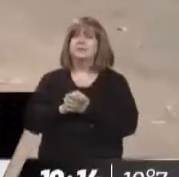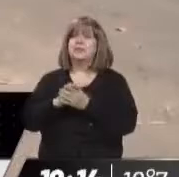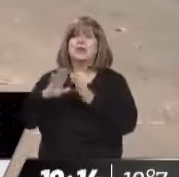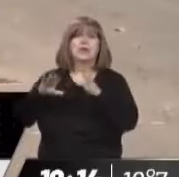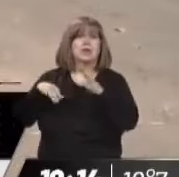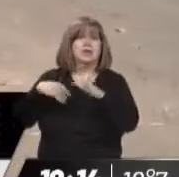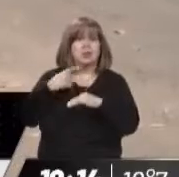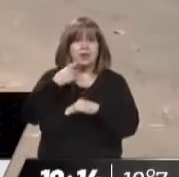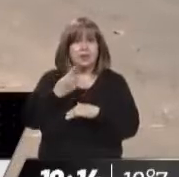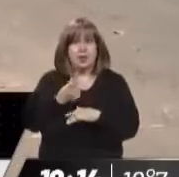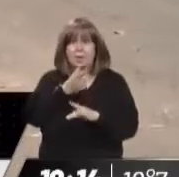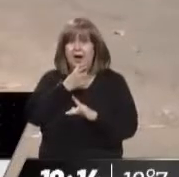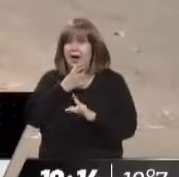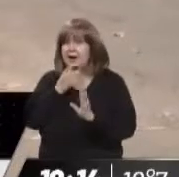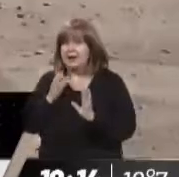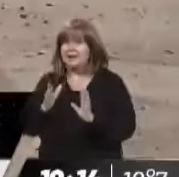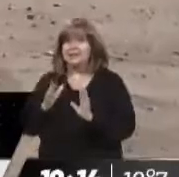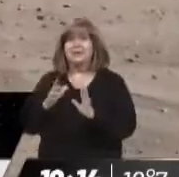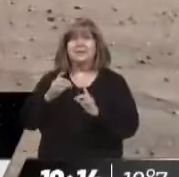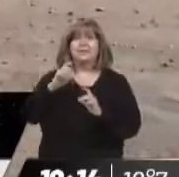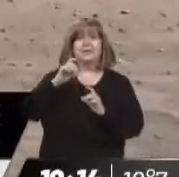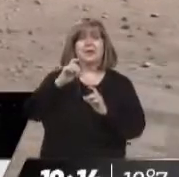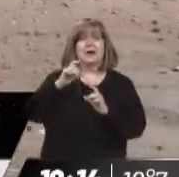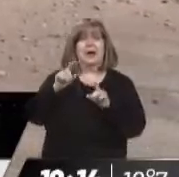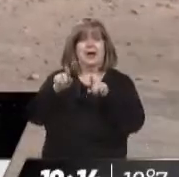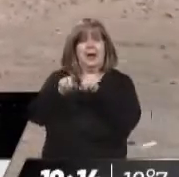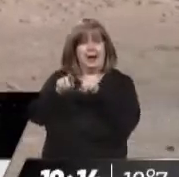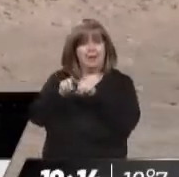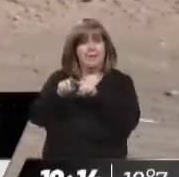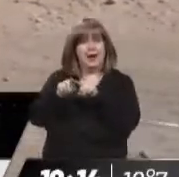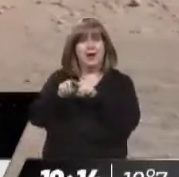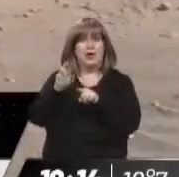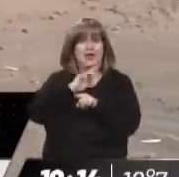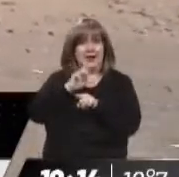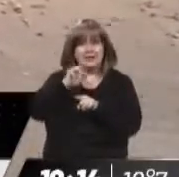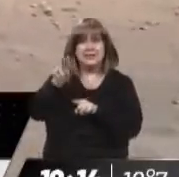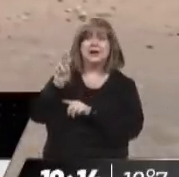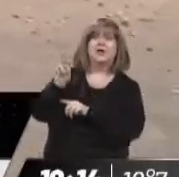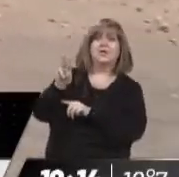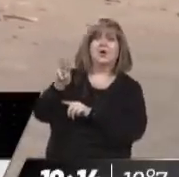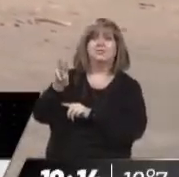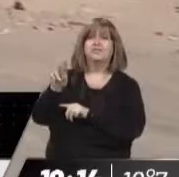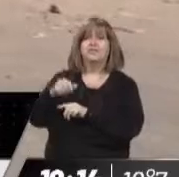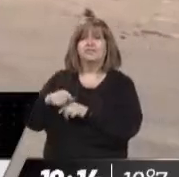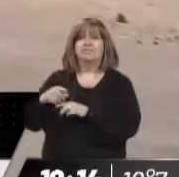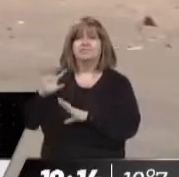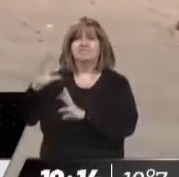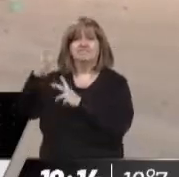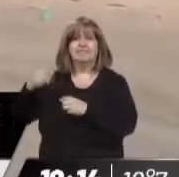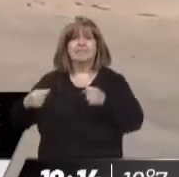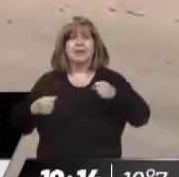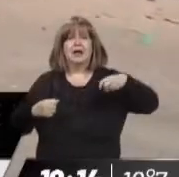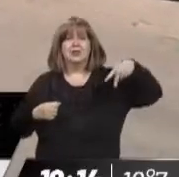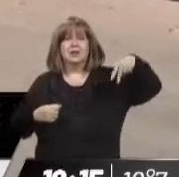sostiene que justamente Castro, que es el hermano de esta mujer, lo persiguió y fue quien